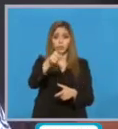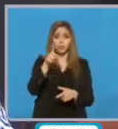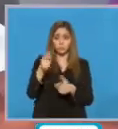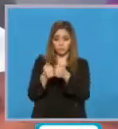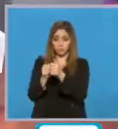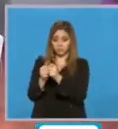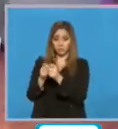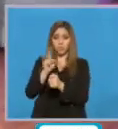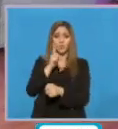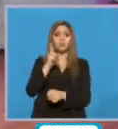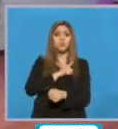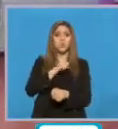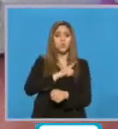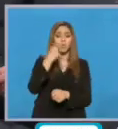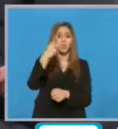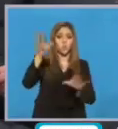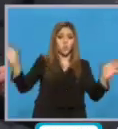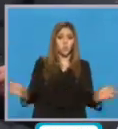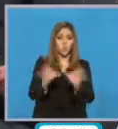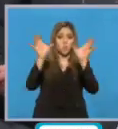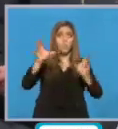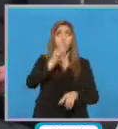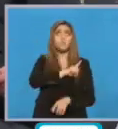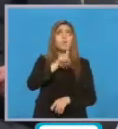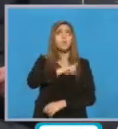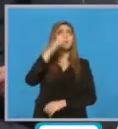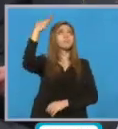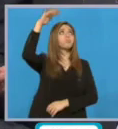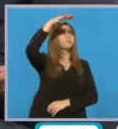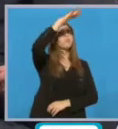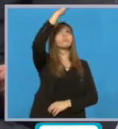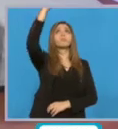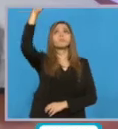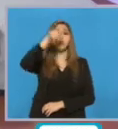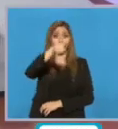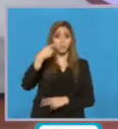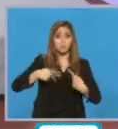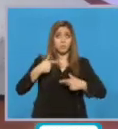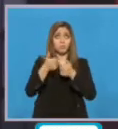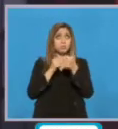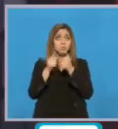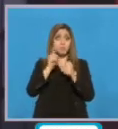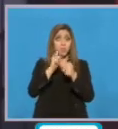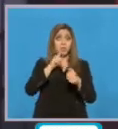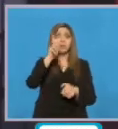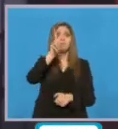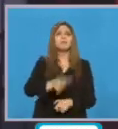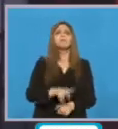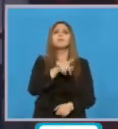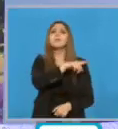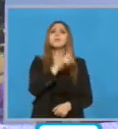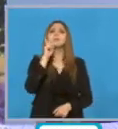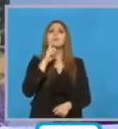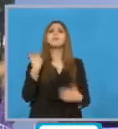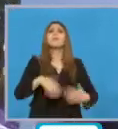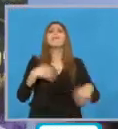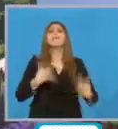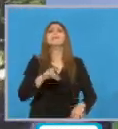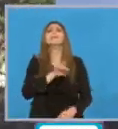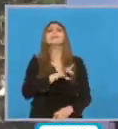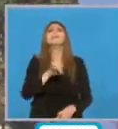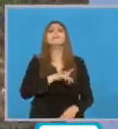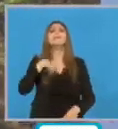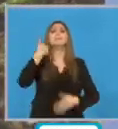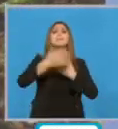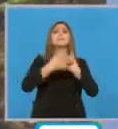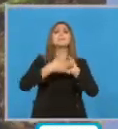miedo me da eso, De verdad, a mí me da mucho miedo. Wow. Al rato lo que va a pasar lo que veíamos en las películas, Gaby. Los robots van a dominar Ya el no